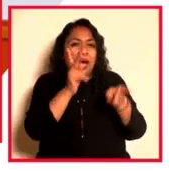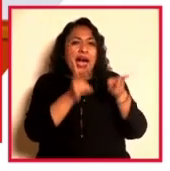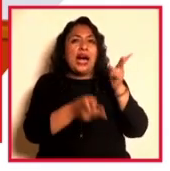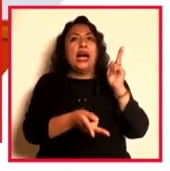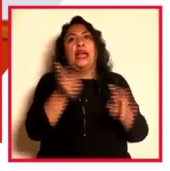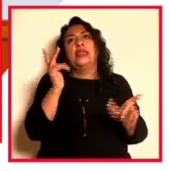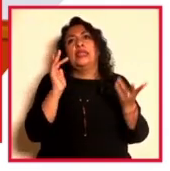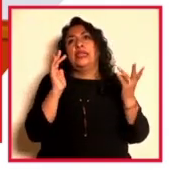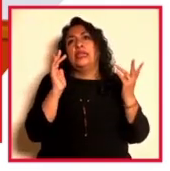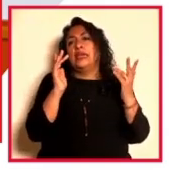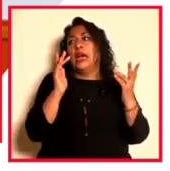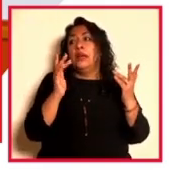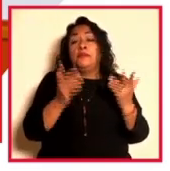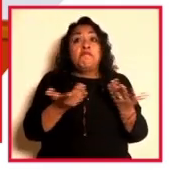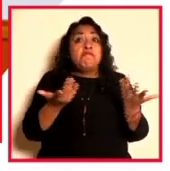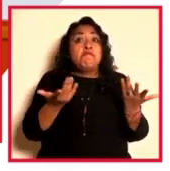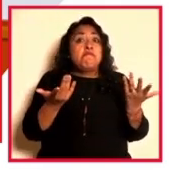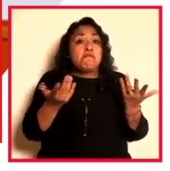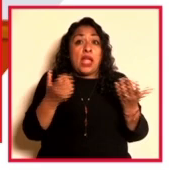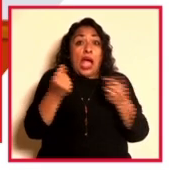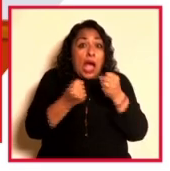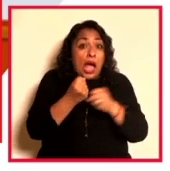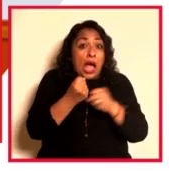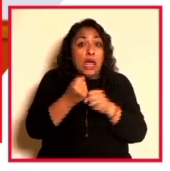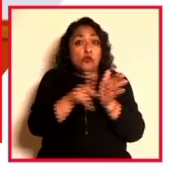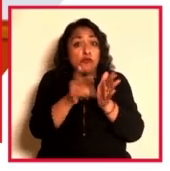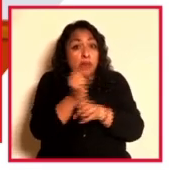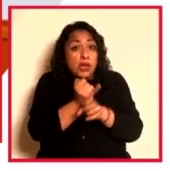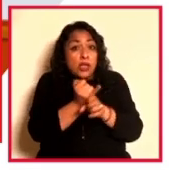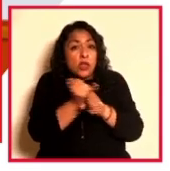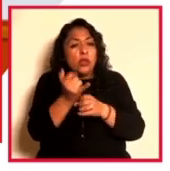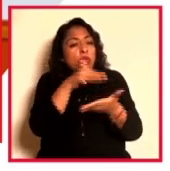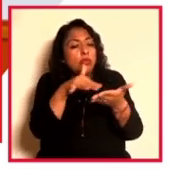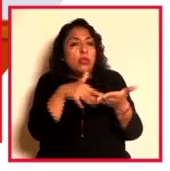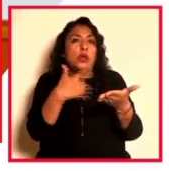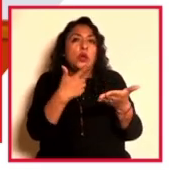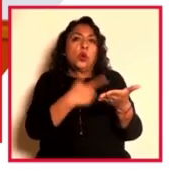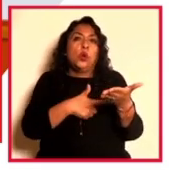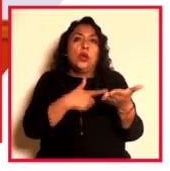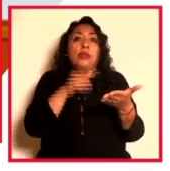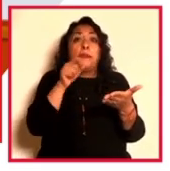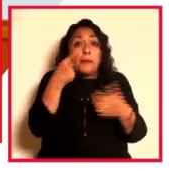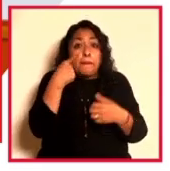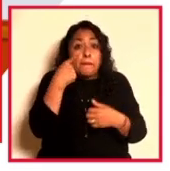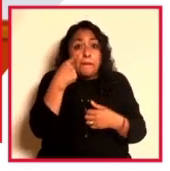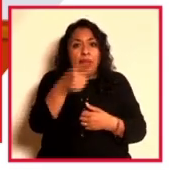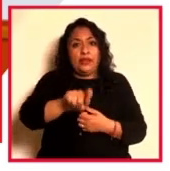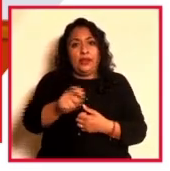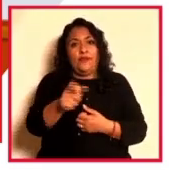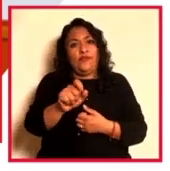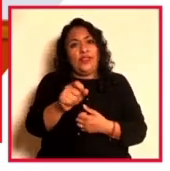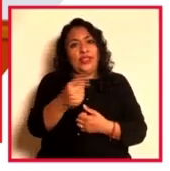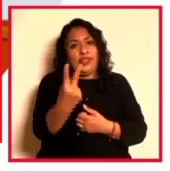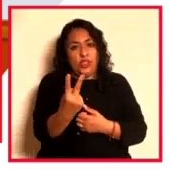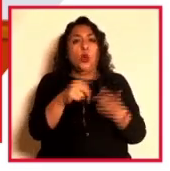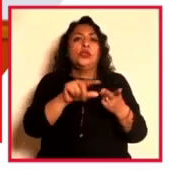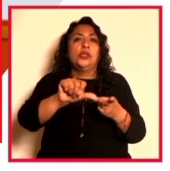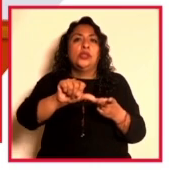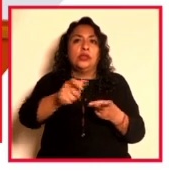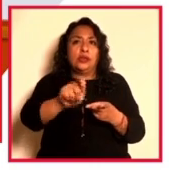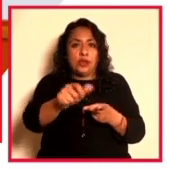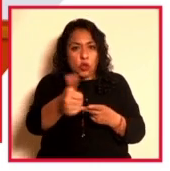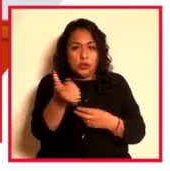aos de periodismo de disfrutar con lecturas y también en canal 22 en Canal 11 de verdad muchas